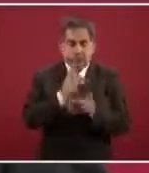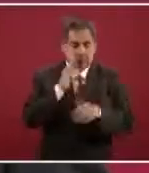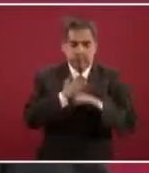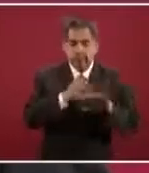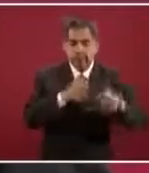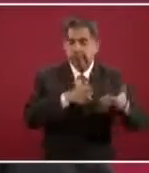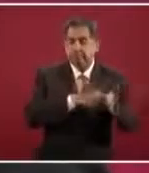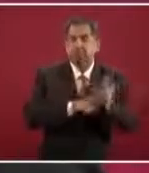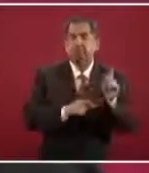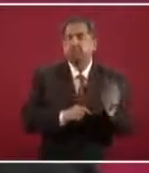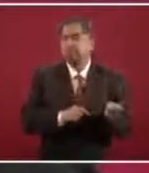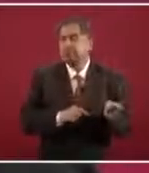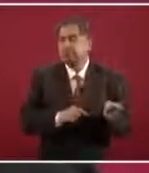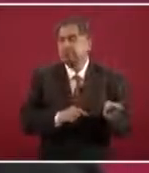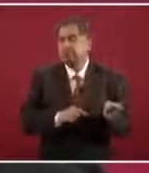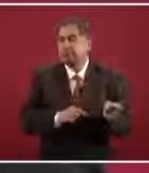a